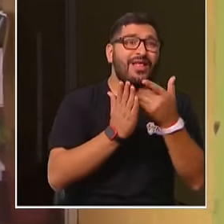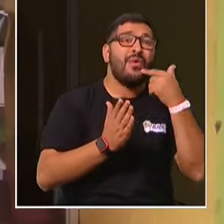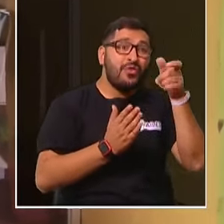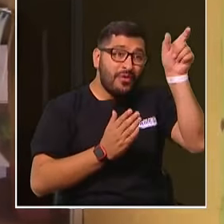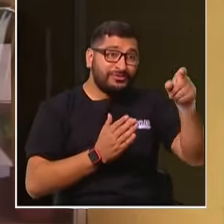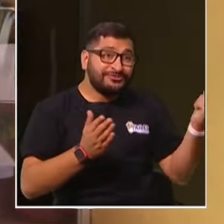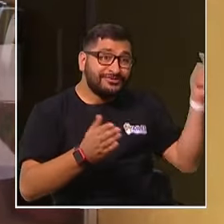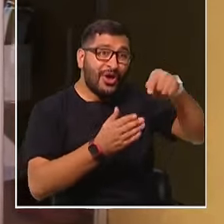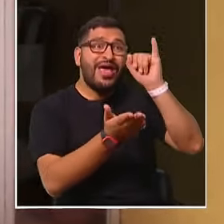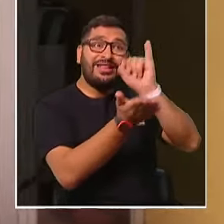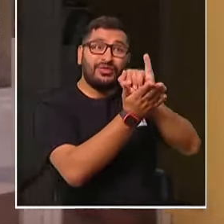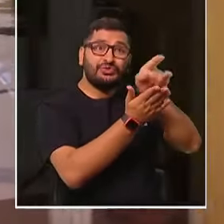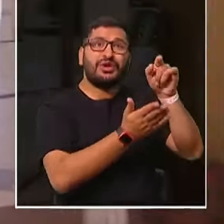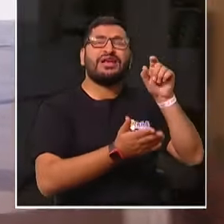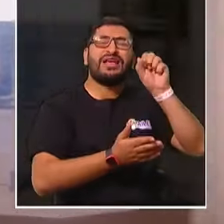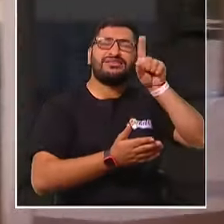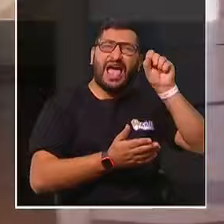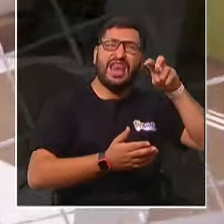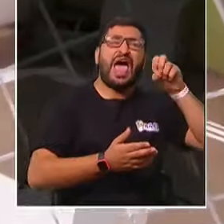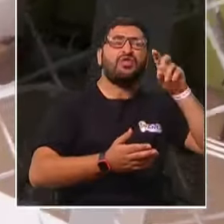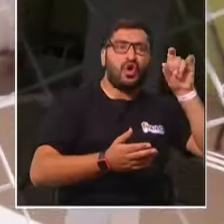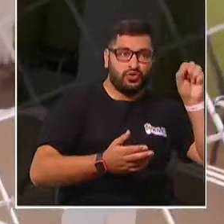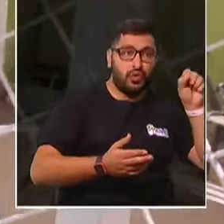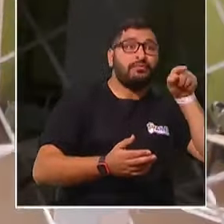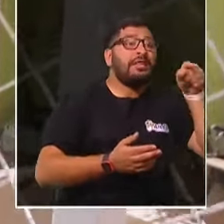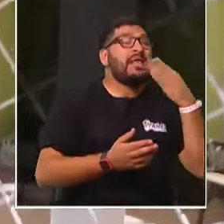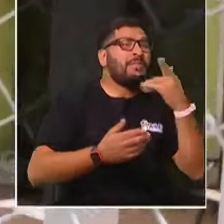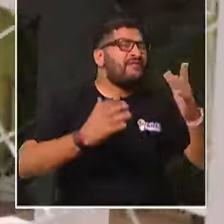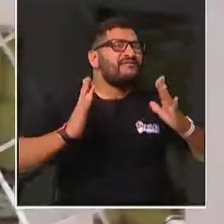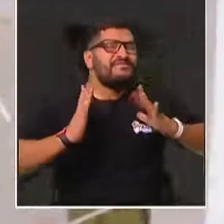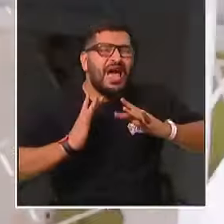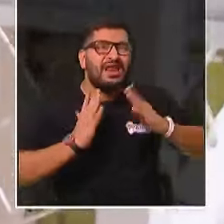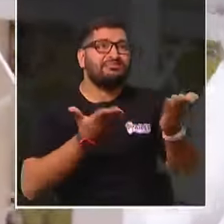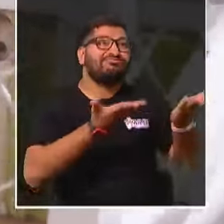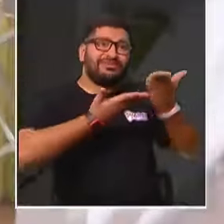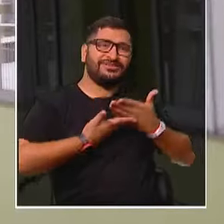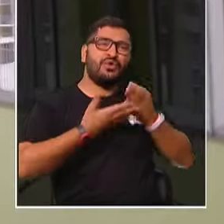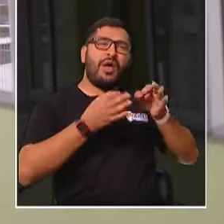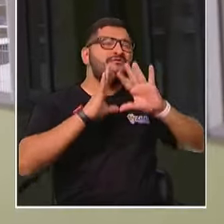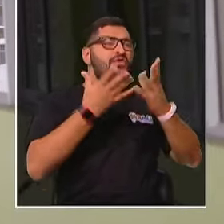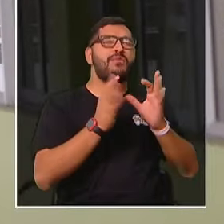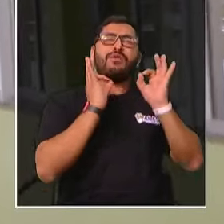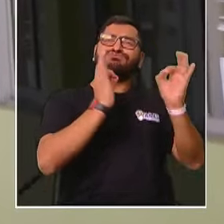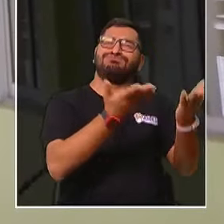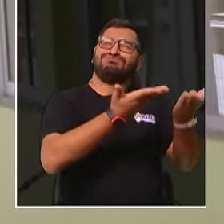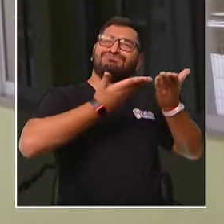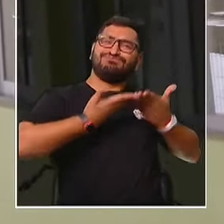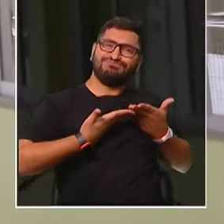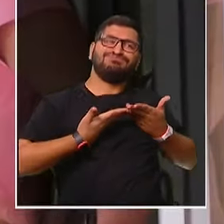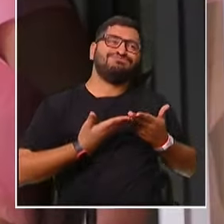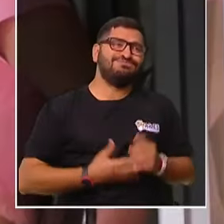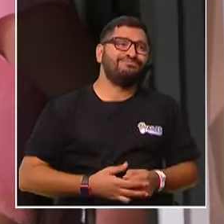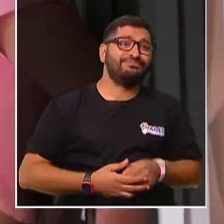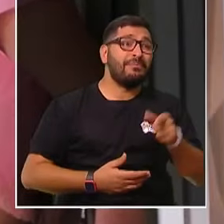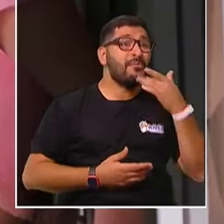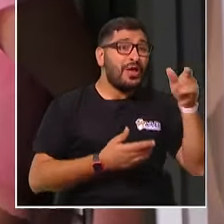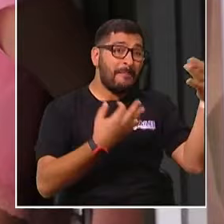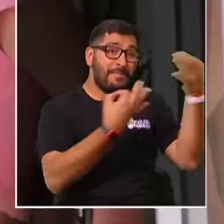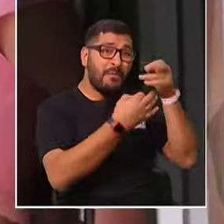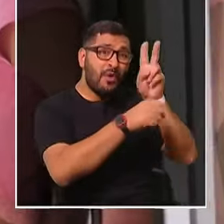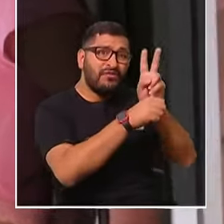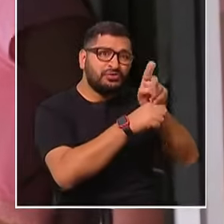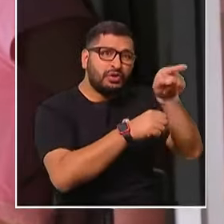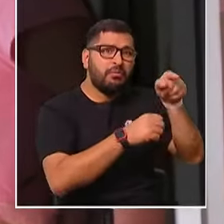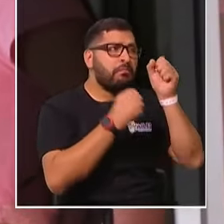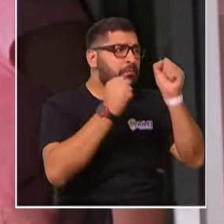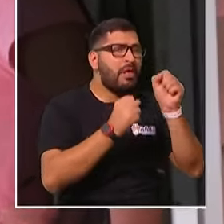cuando Fernanda llegó al Instituto Antonio Vara, que está feliz. Me la recibieron de muy buena forma, porque yo le expliqué al profe